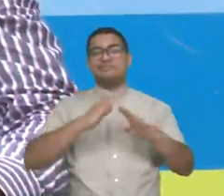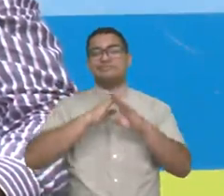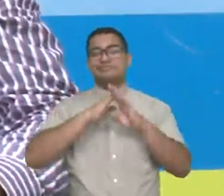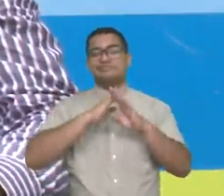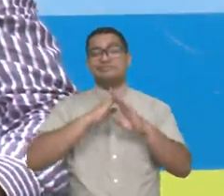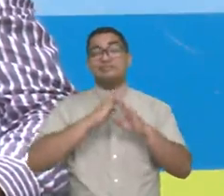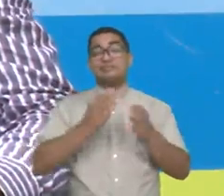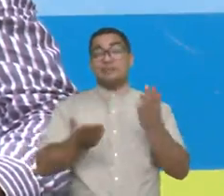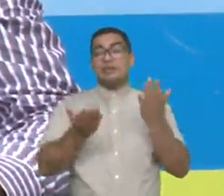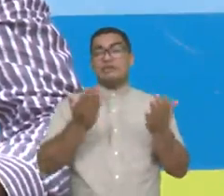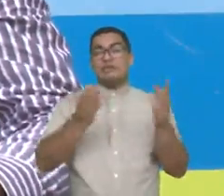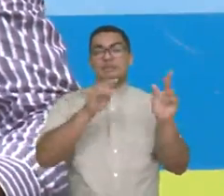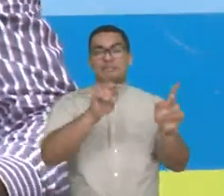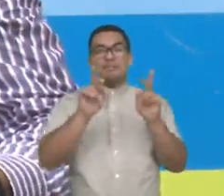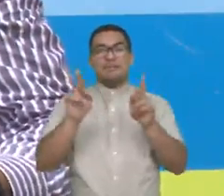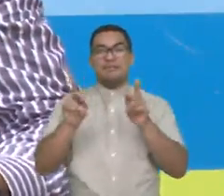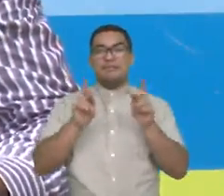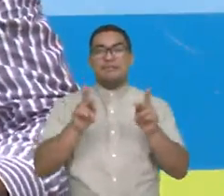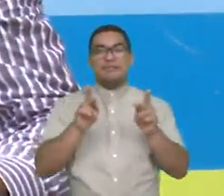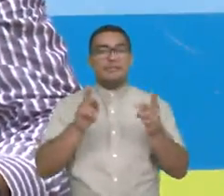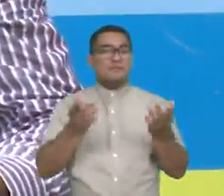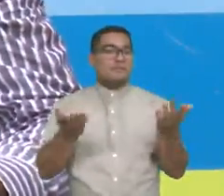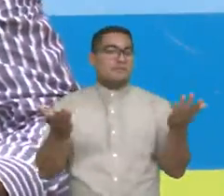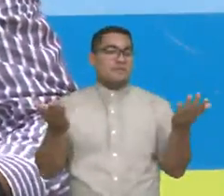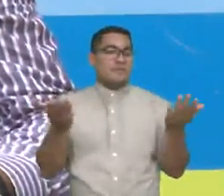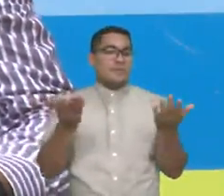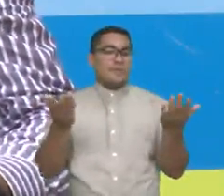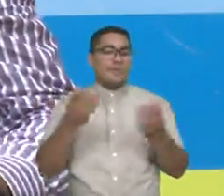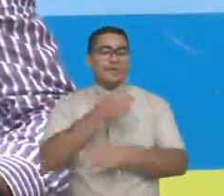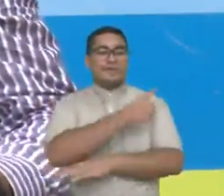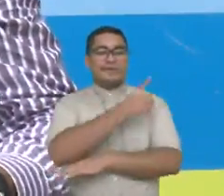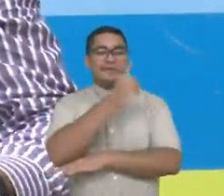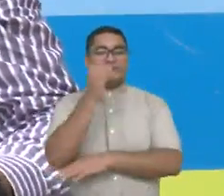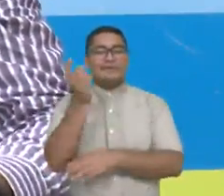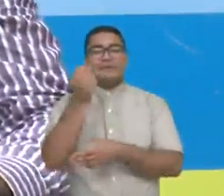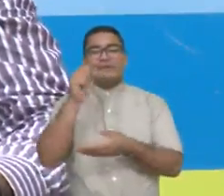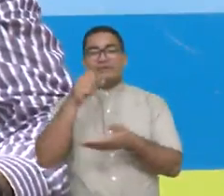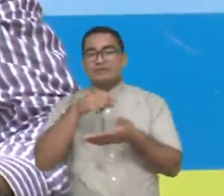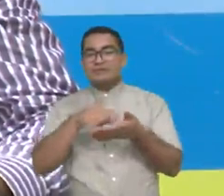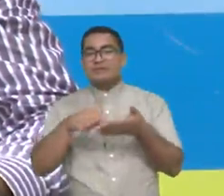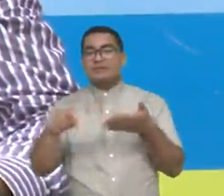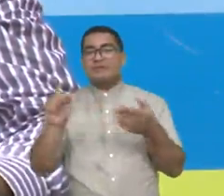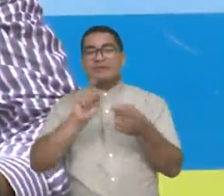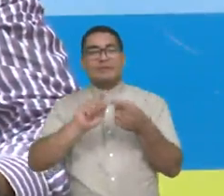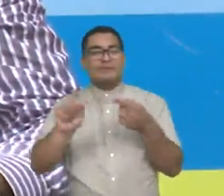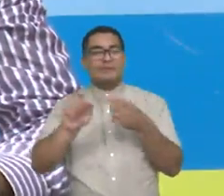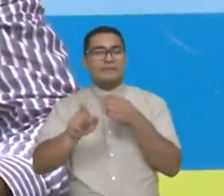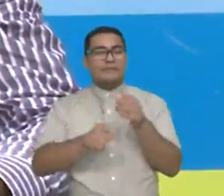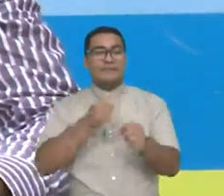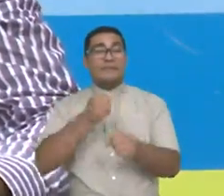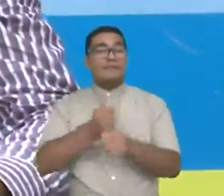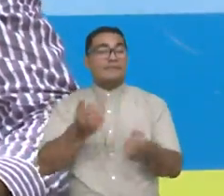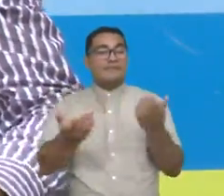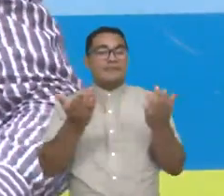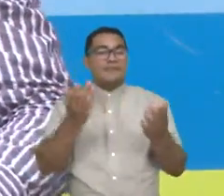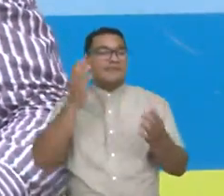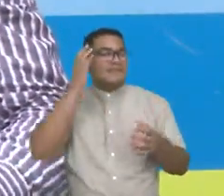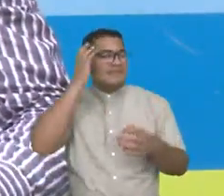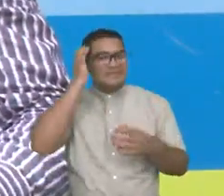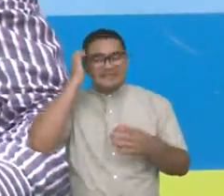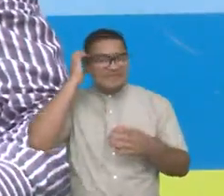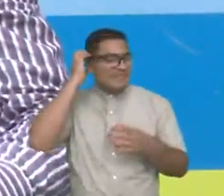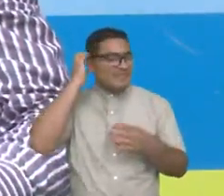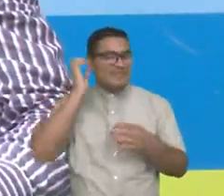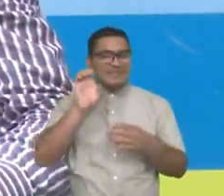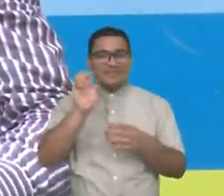algún momento de nuestras vidas, en algún momento del día, de la semana, del mes, del año, a situaciones de estrés. ¿Cómo